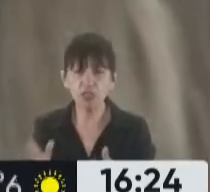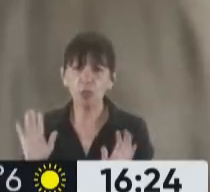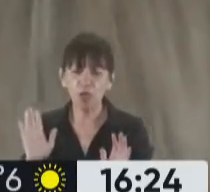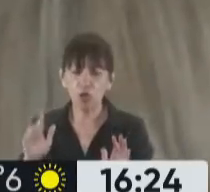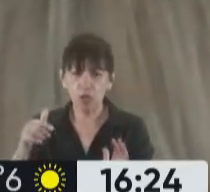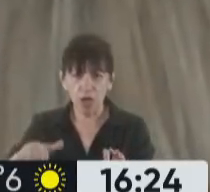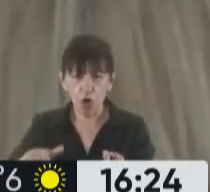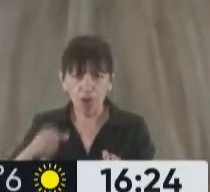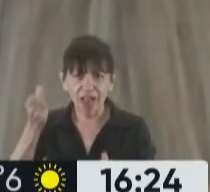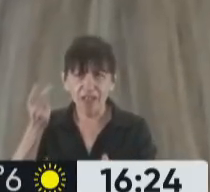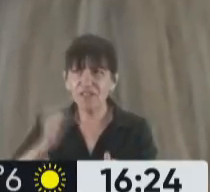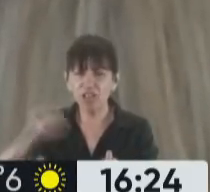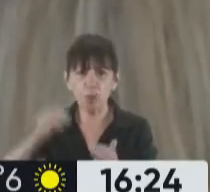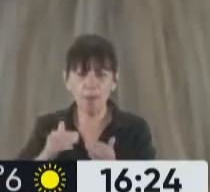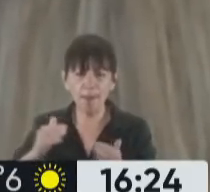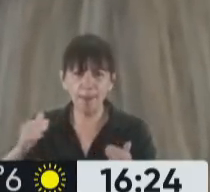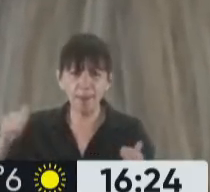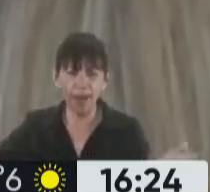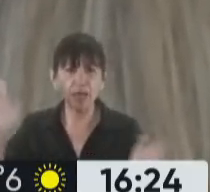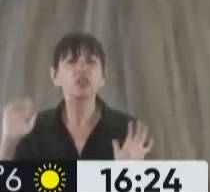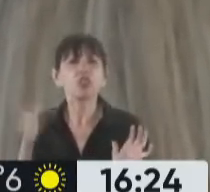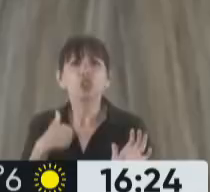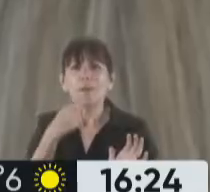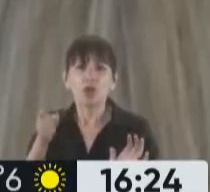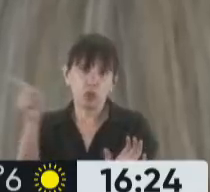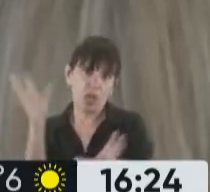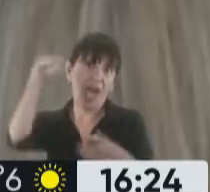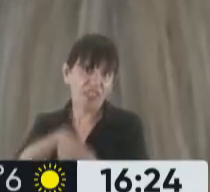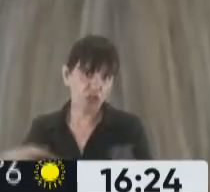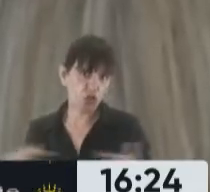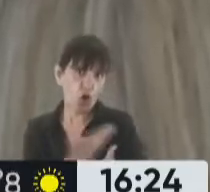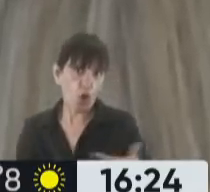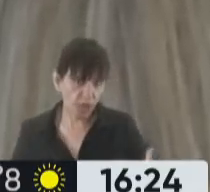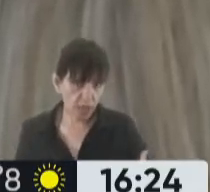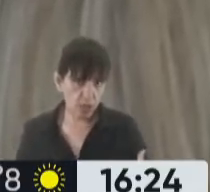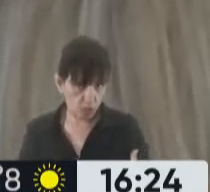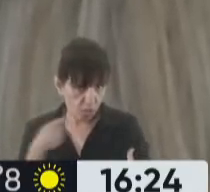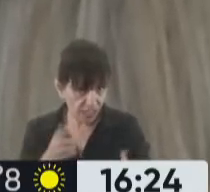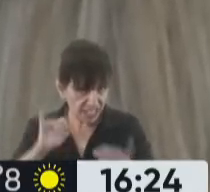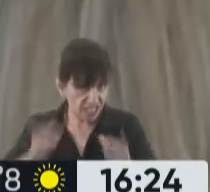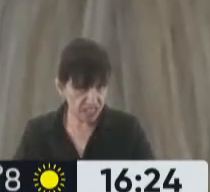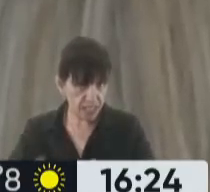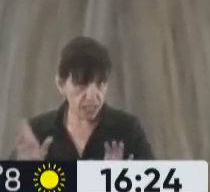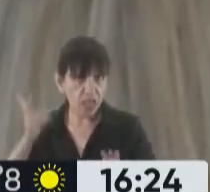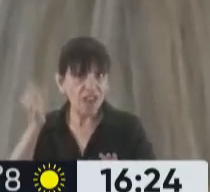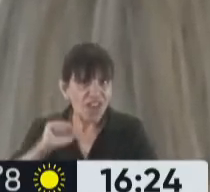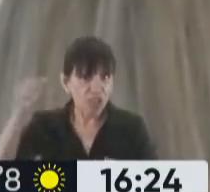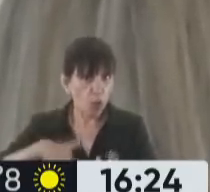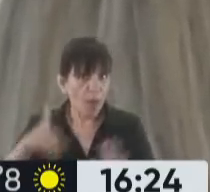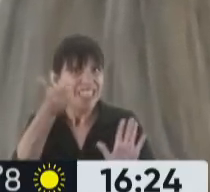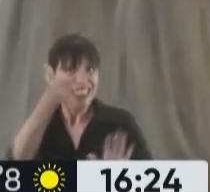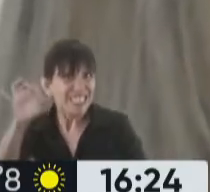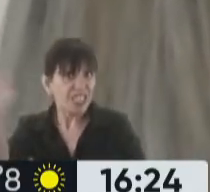6%, o sea que la pregunta es si usted, como gobierno, ratifican que la inflación para este año va a ser del 60%, y por otro